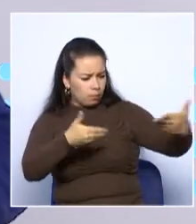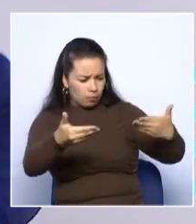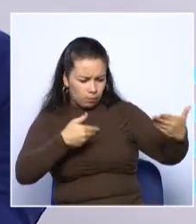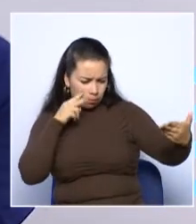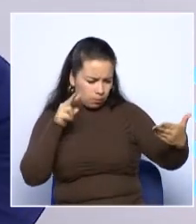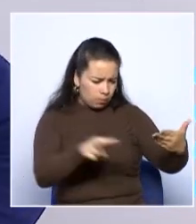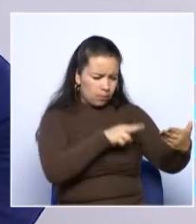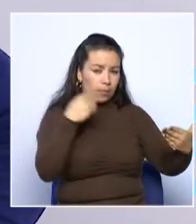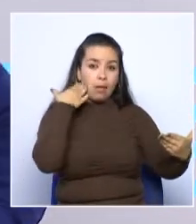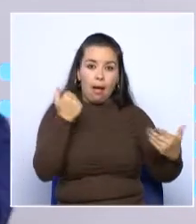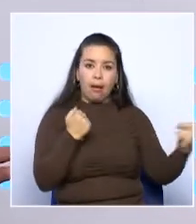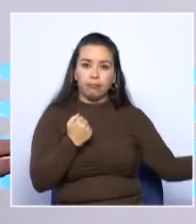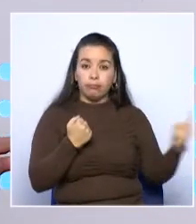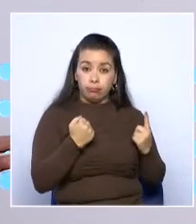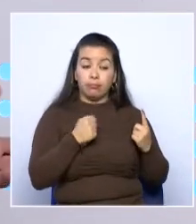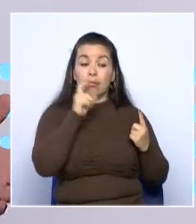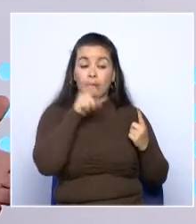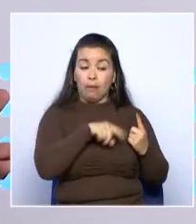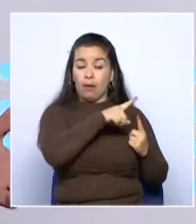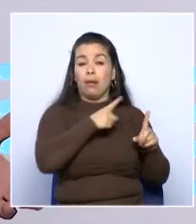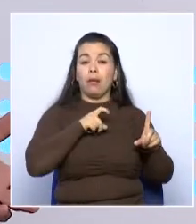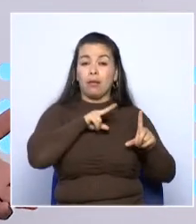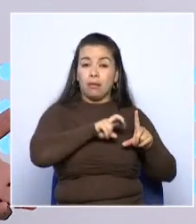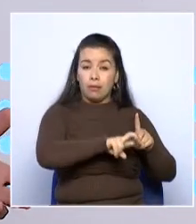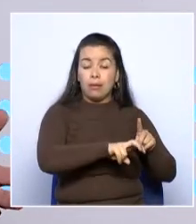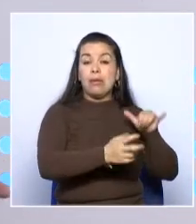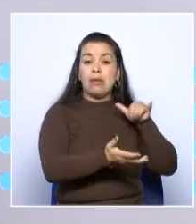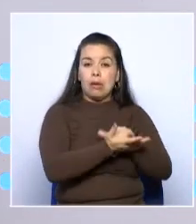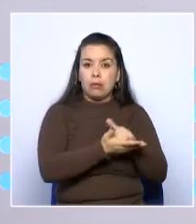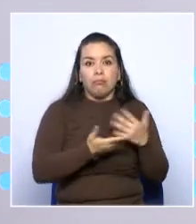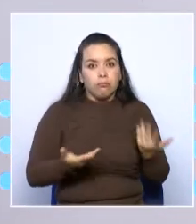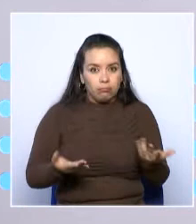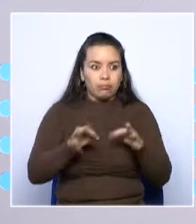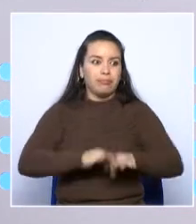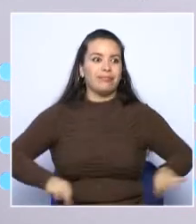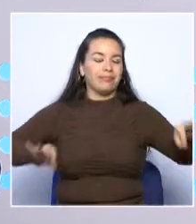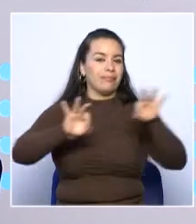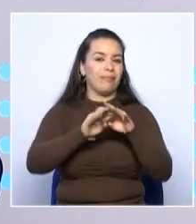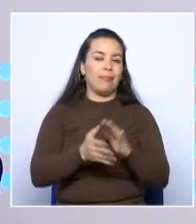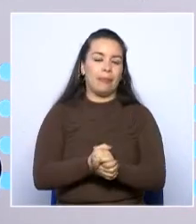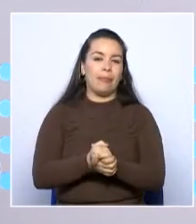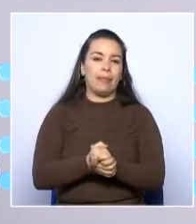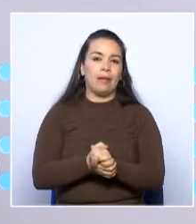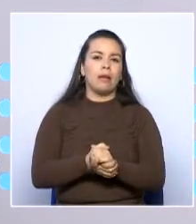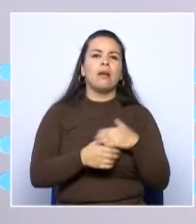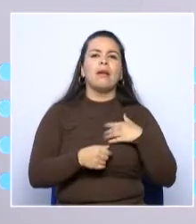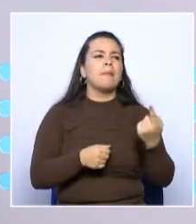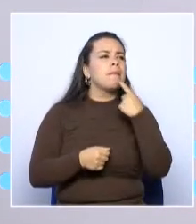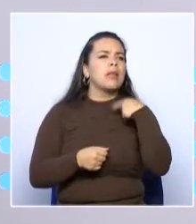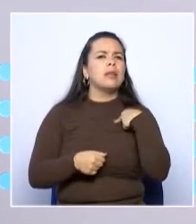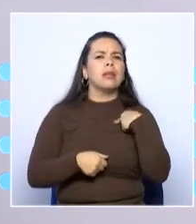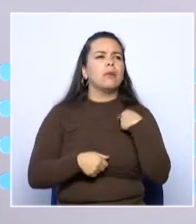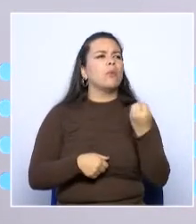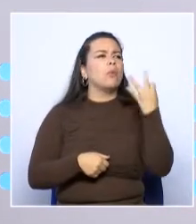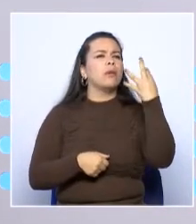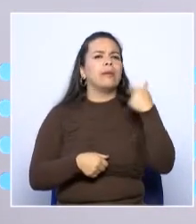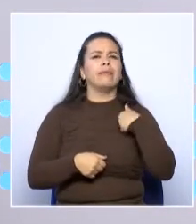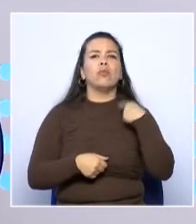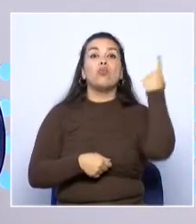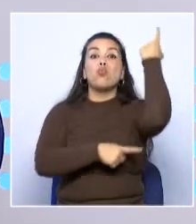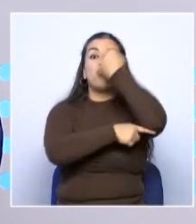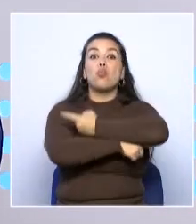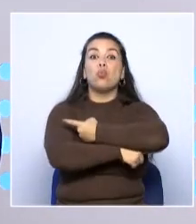una ginecóloga o un ginecólogo. Eso, a eso debería llegar uno. Entonces, cuando a mí me dicen cuánto es una consulta, fue lo que yo dije, los sábados voy a hacer una